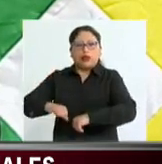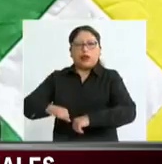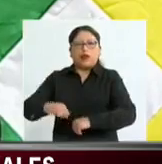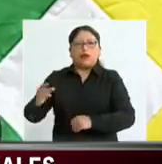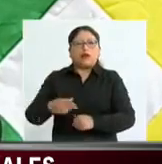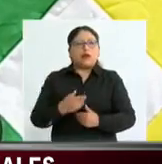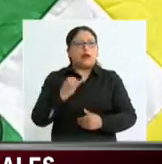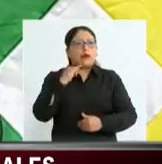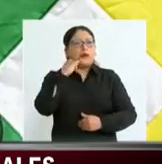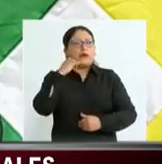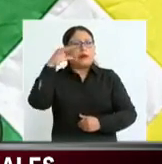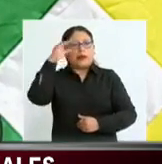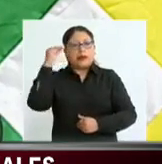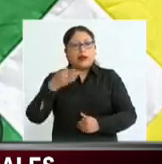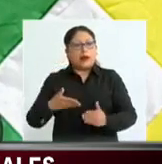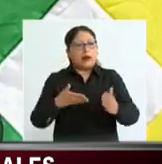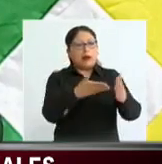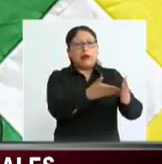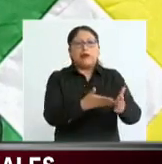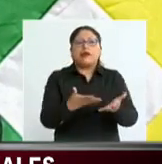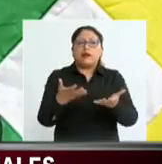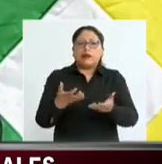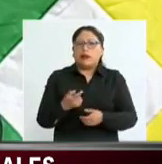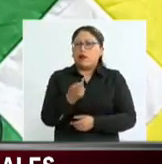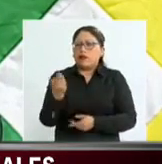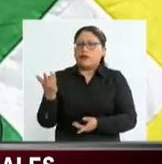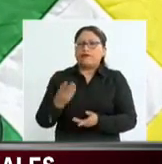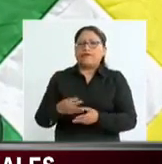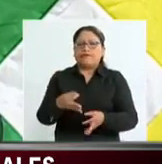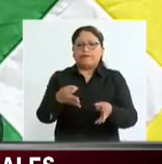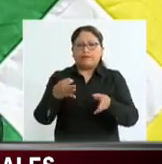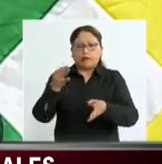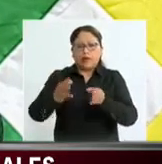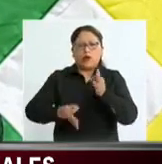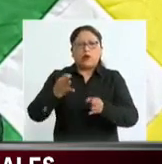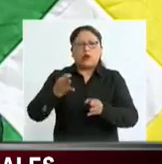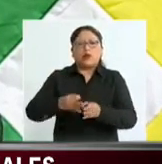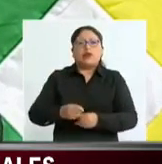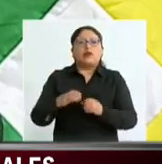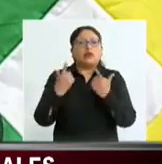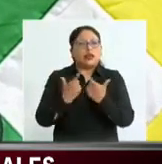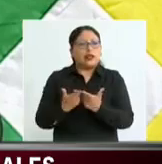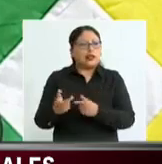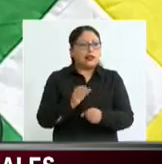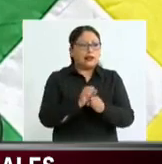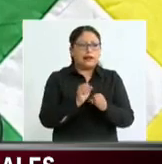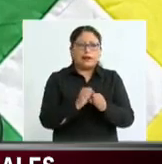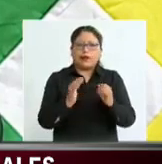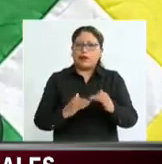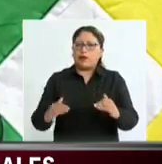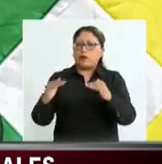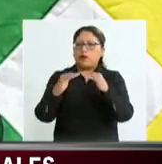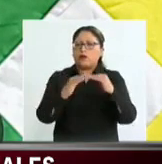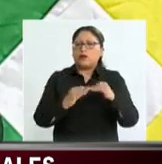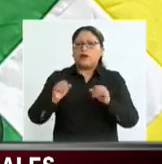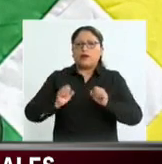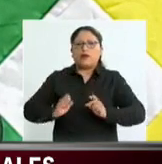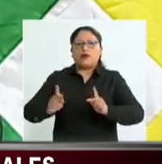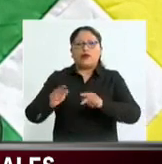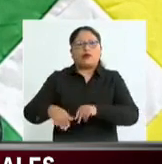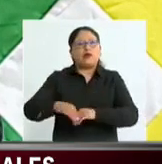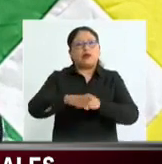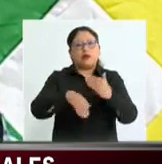productiva, líder en crecimiento económico, con justicia social, con empleos e igualdad de oportunidades para todas y